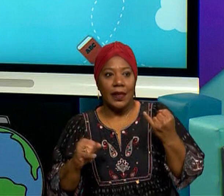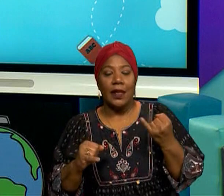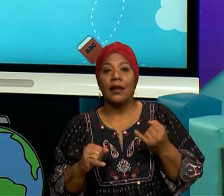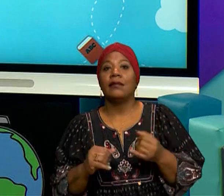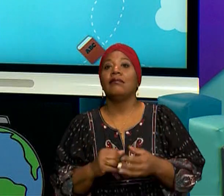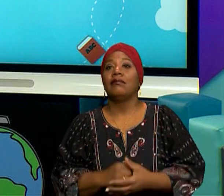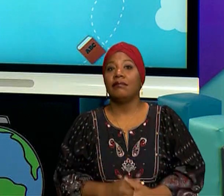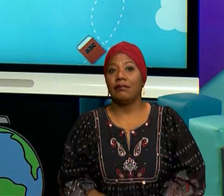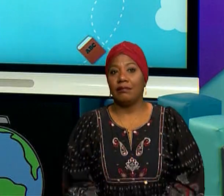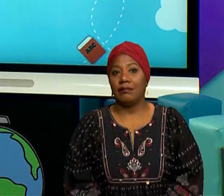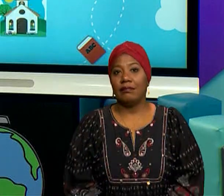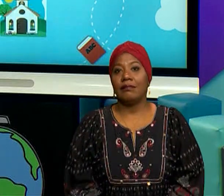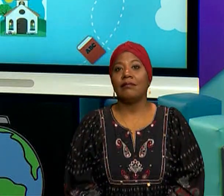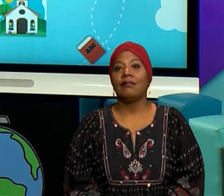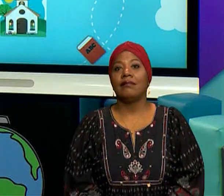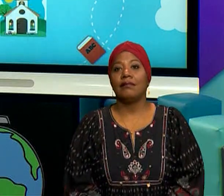desenlace.